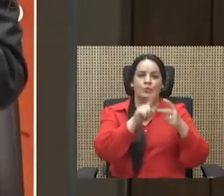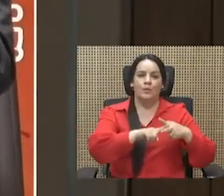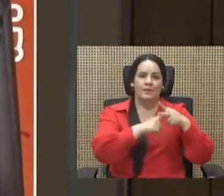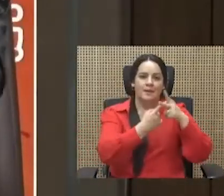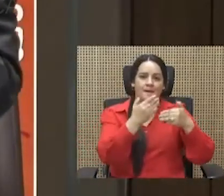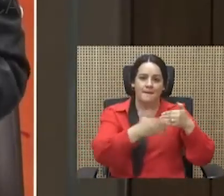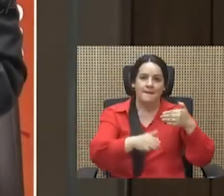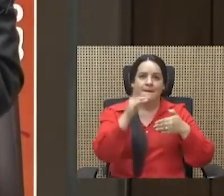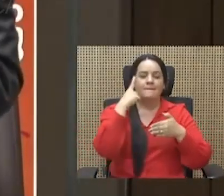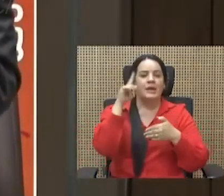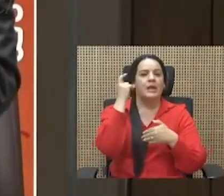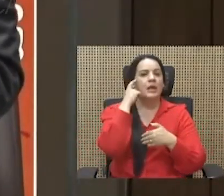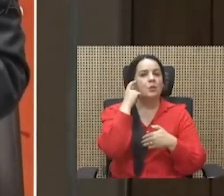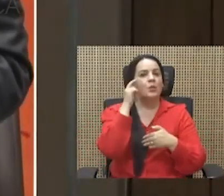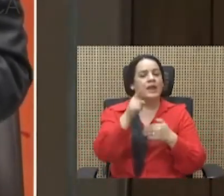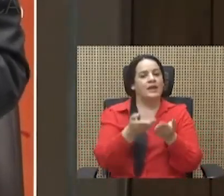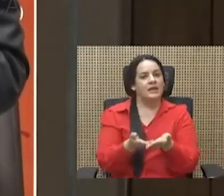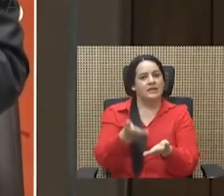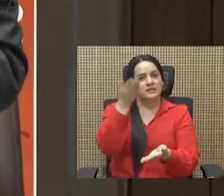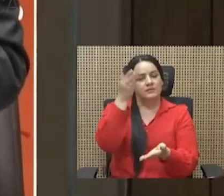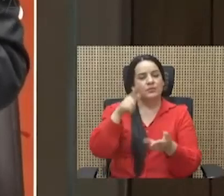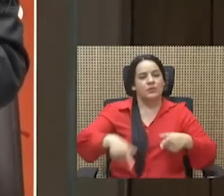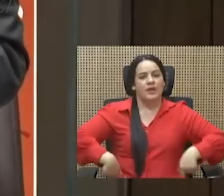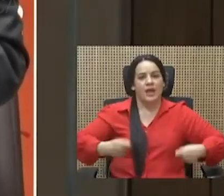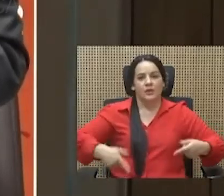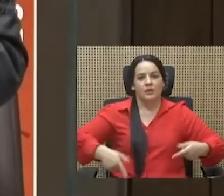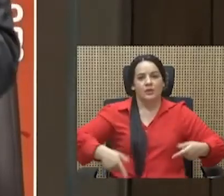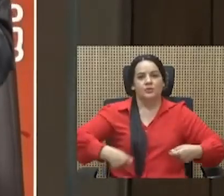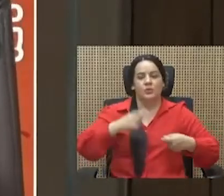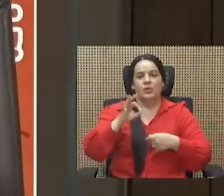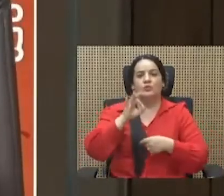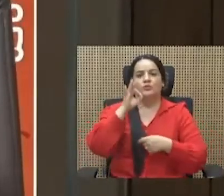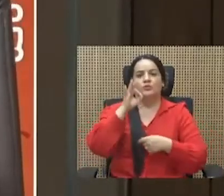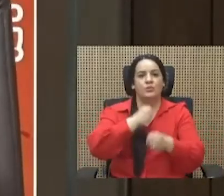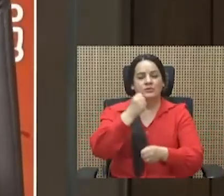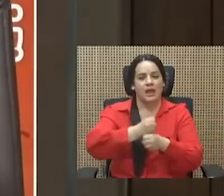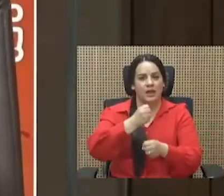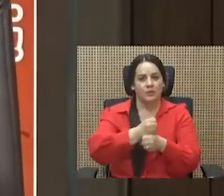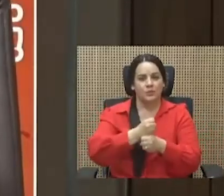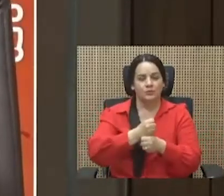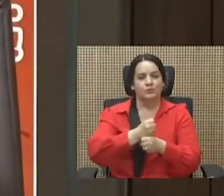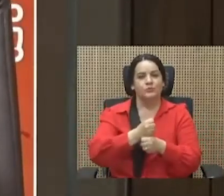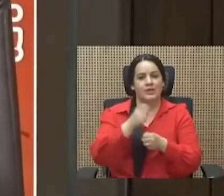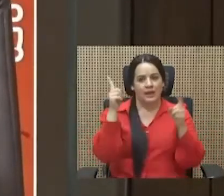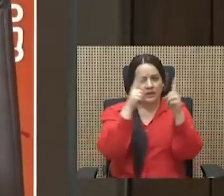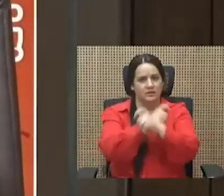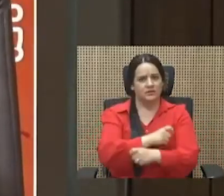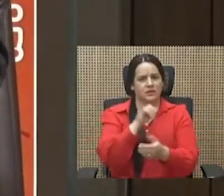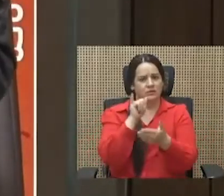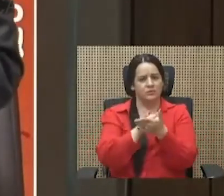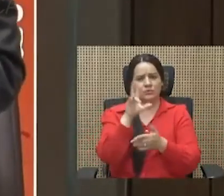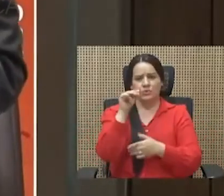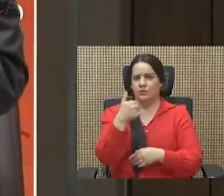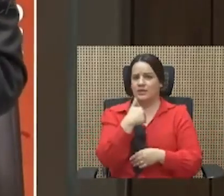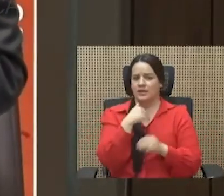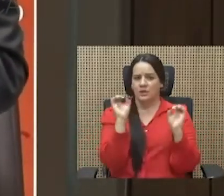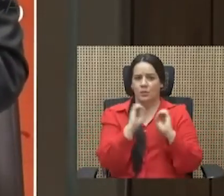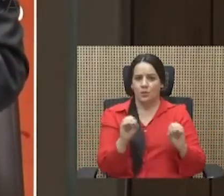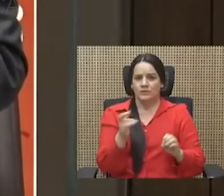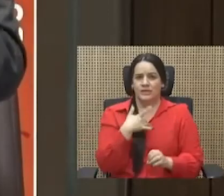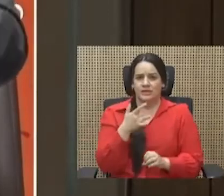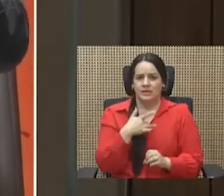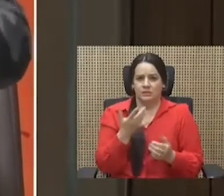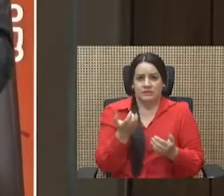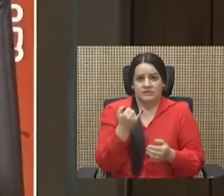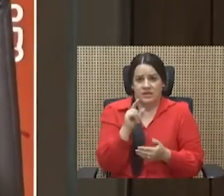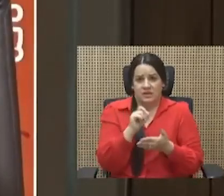gasto en los años siguientes, posteriores a la crisis. Y eso no tiene ningún sentido. Si las escuelas estuvieron cerradas